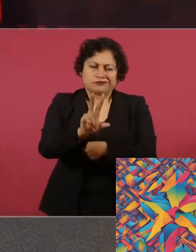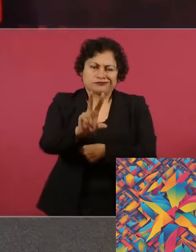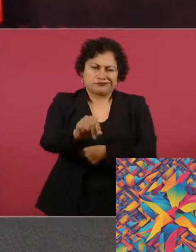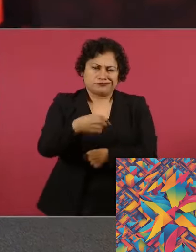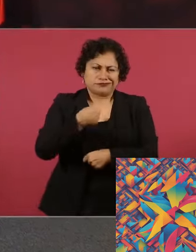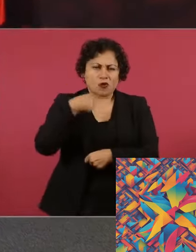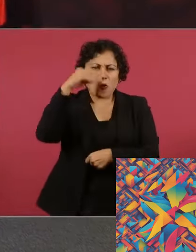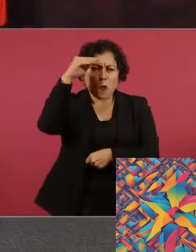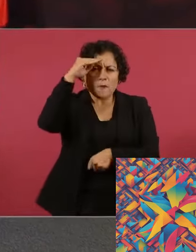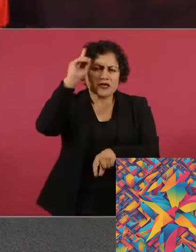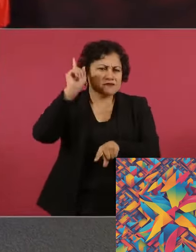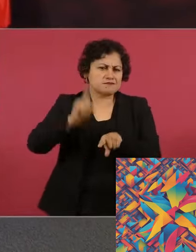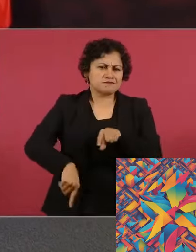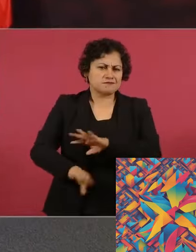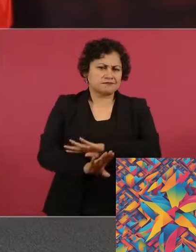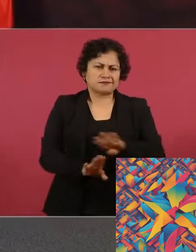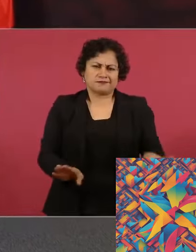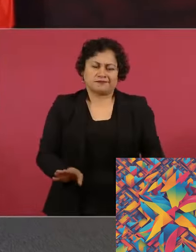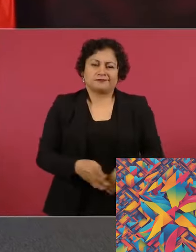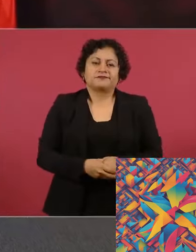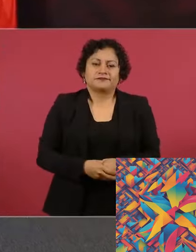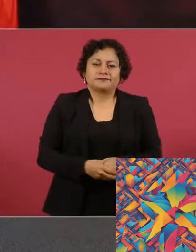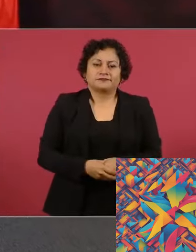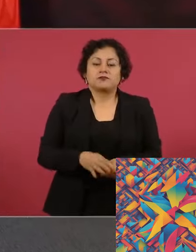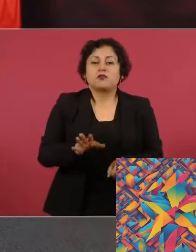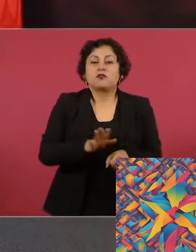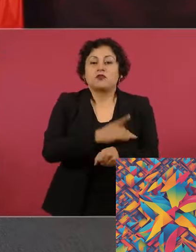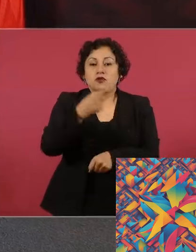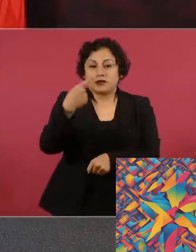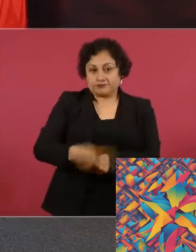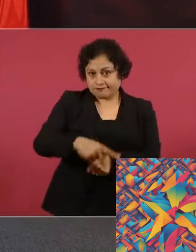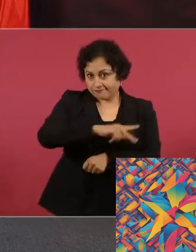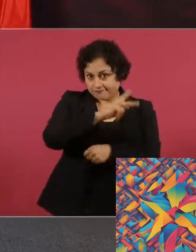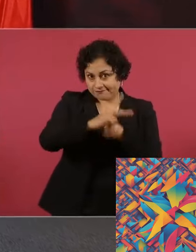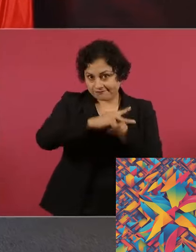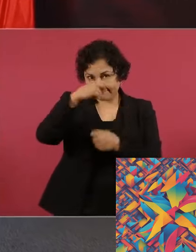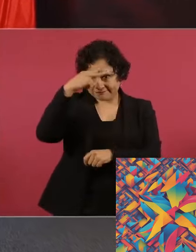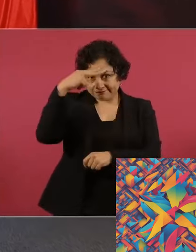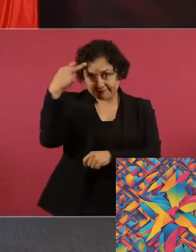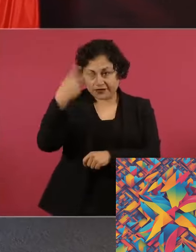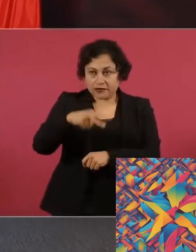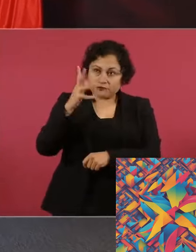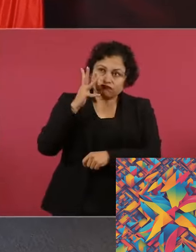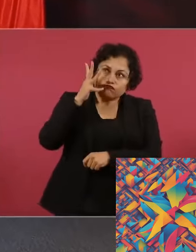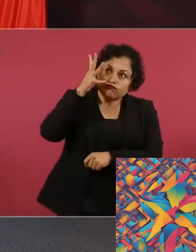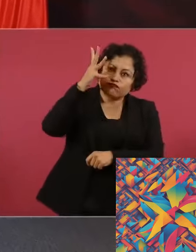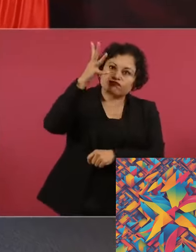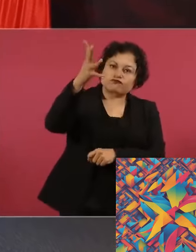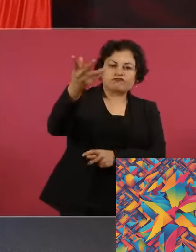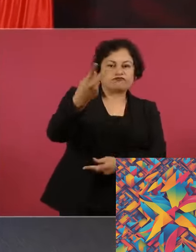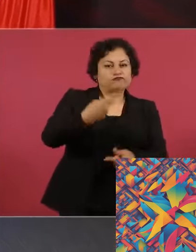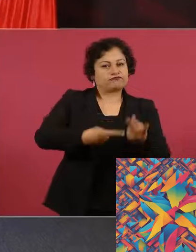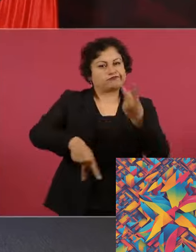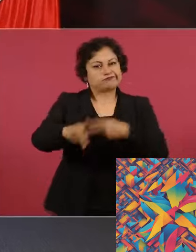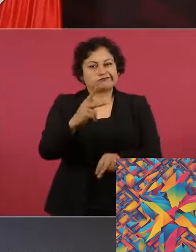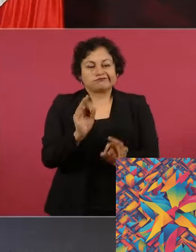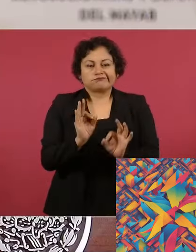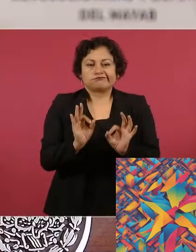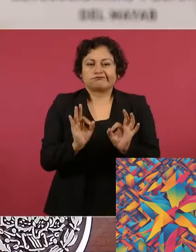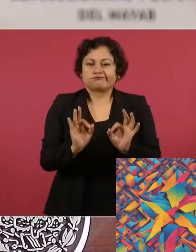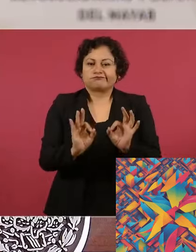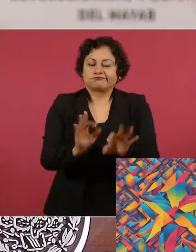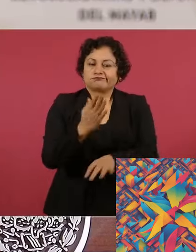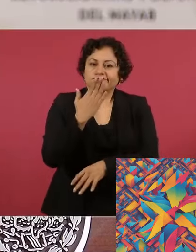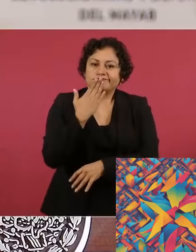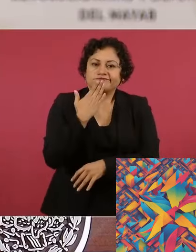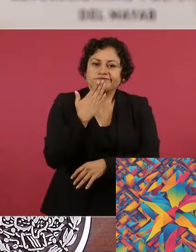políticas, la respuesta de AMLO de enfrentar el tema de frente, sin esquivarlo, refleja una fortaleza que es admirable. En lugar de